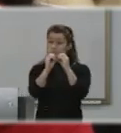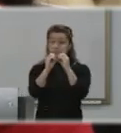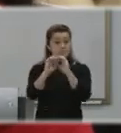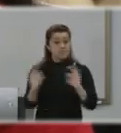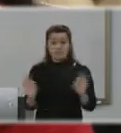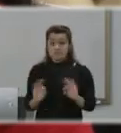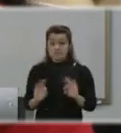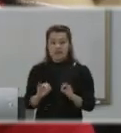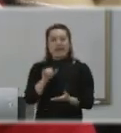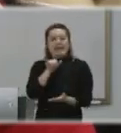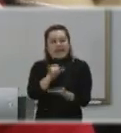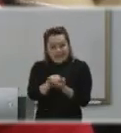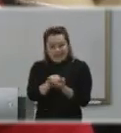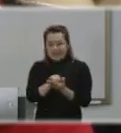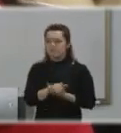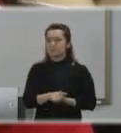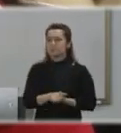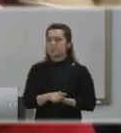Y